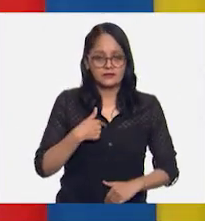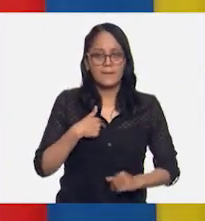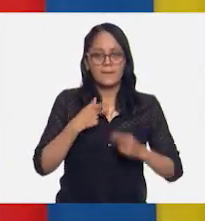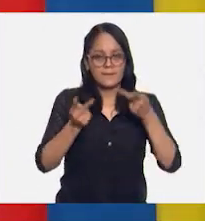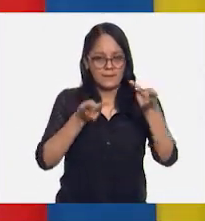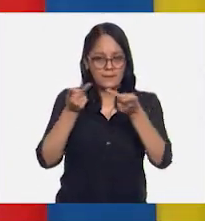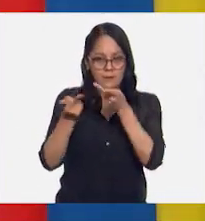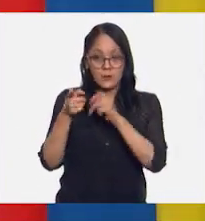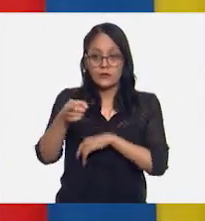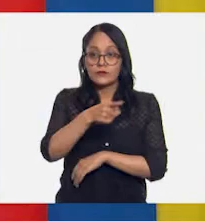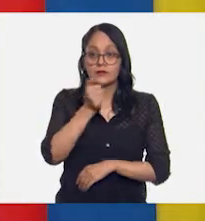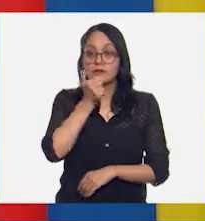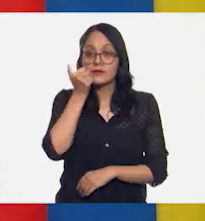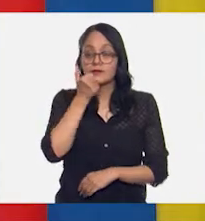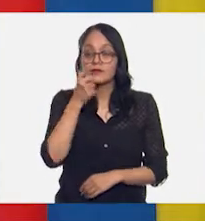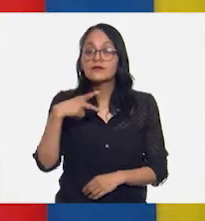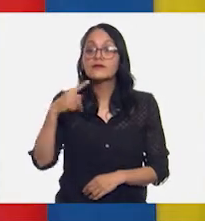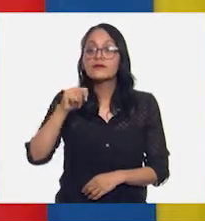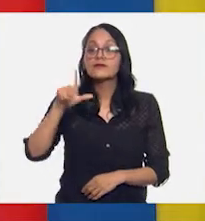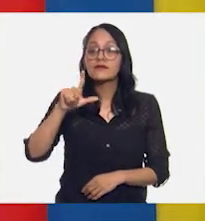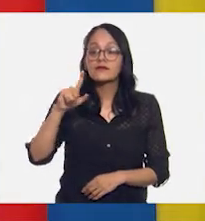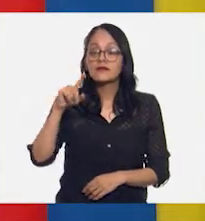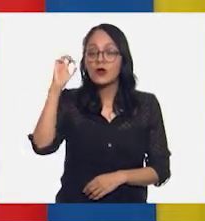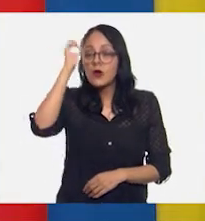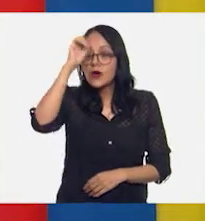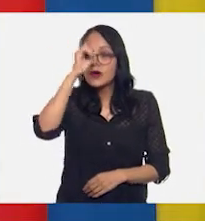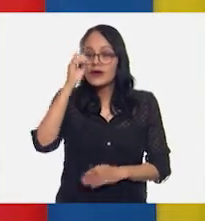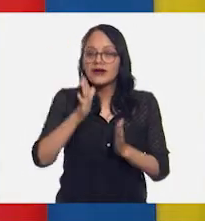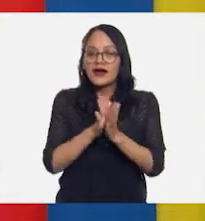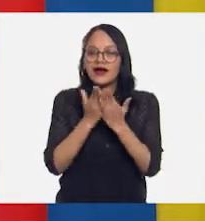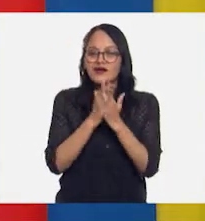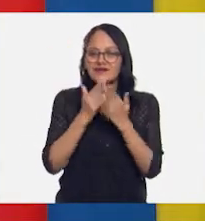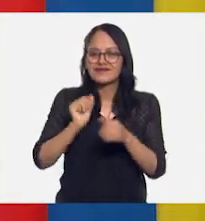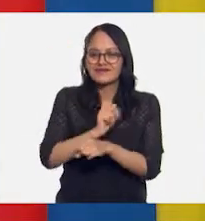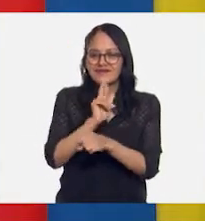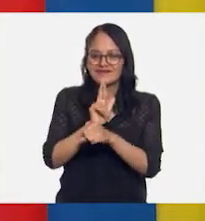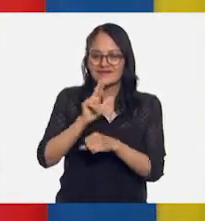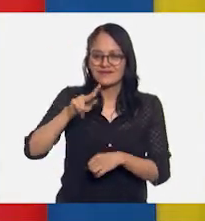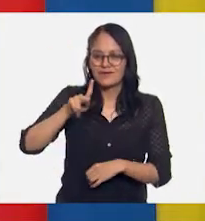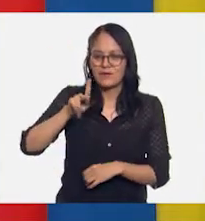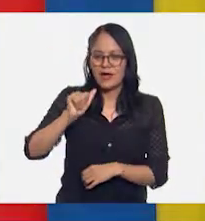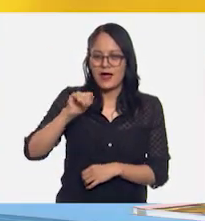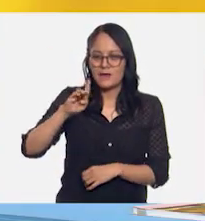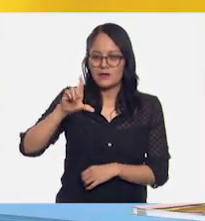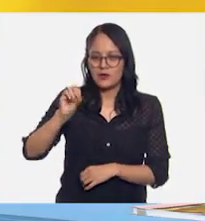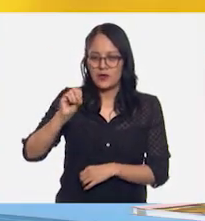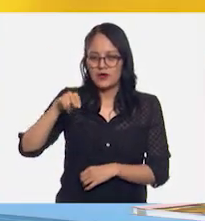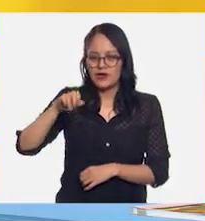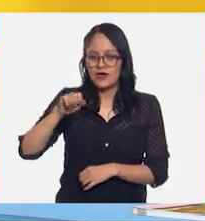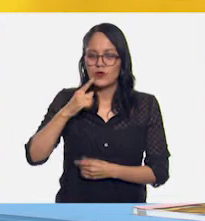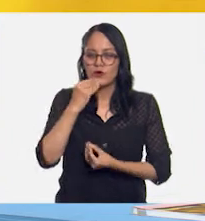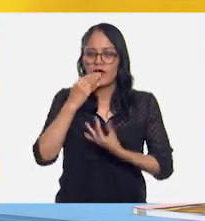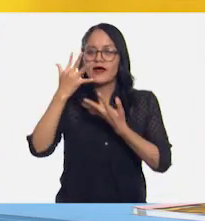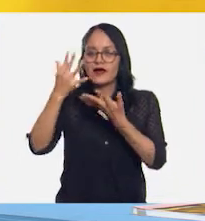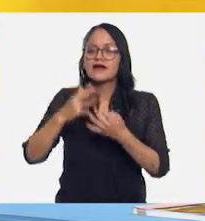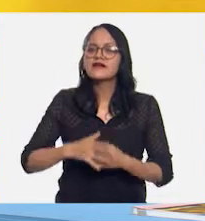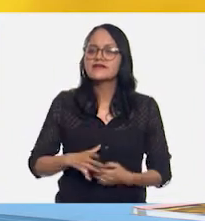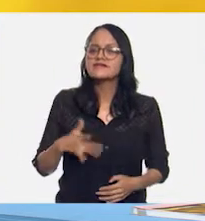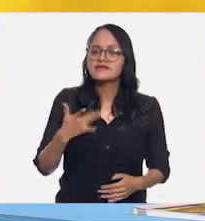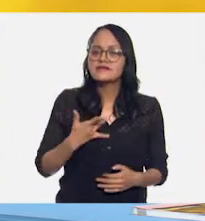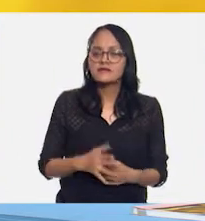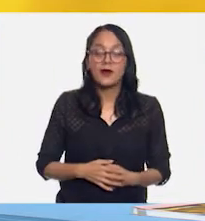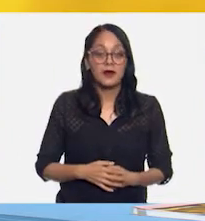primero. Estudiantes en casa, ¿qué les pareció este poema de don Pablo Neruda? Y a ti, Gaby, ¿qué te pareció? María, me resultó